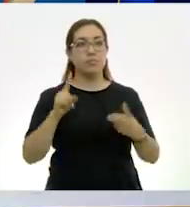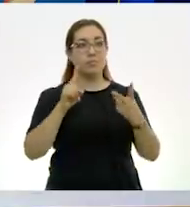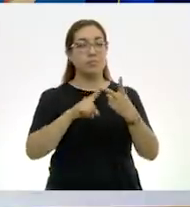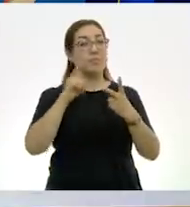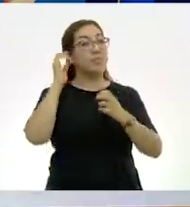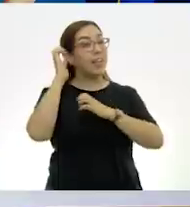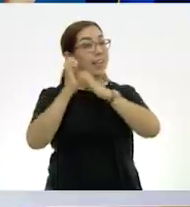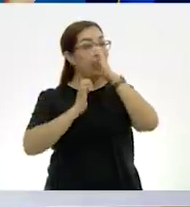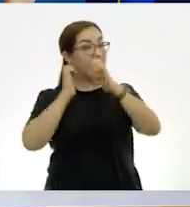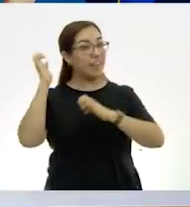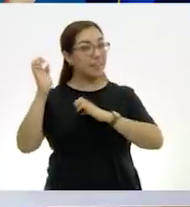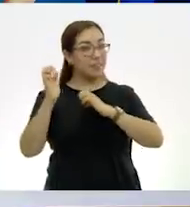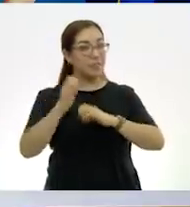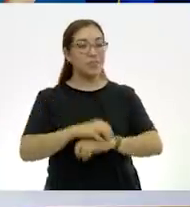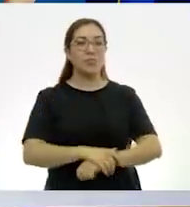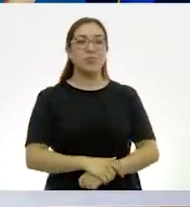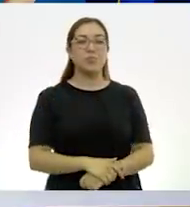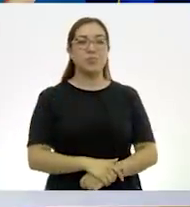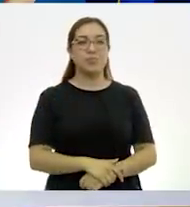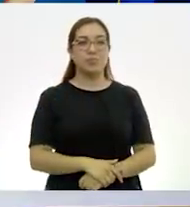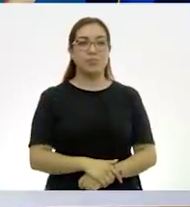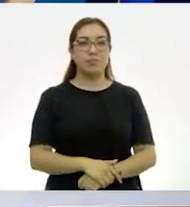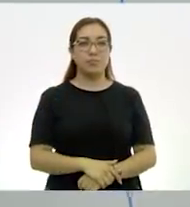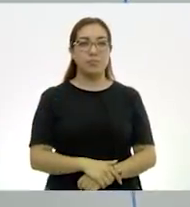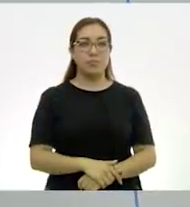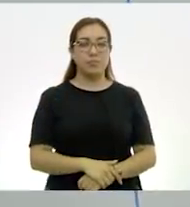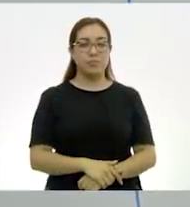la egipcia. Entonces,